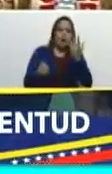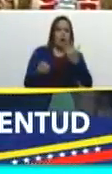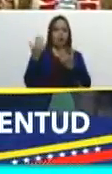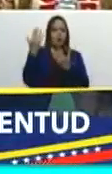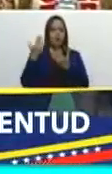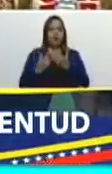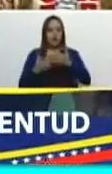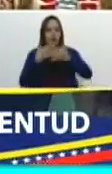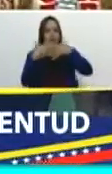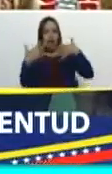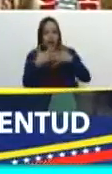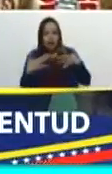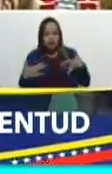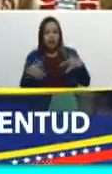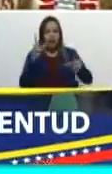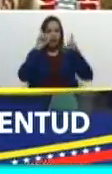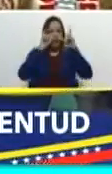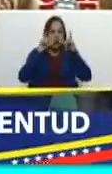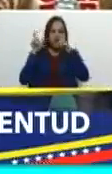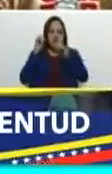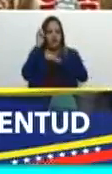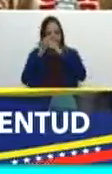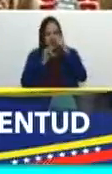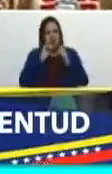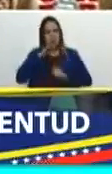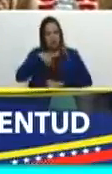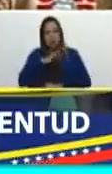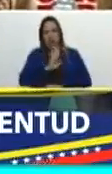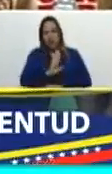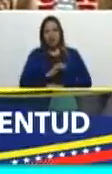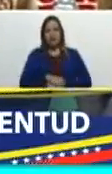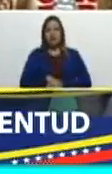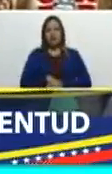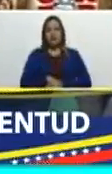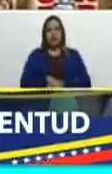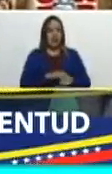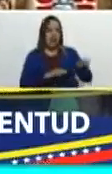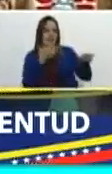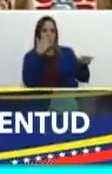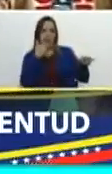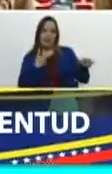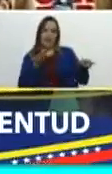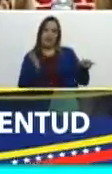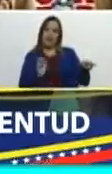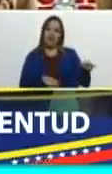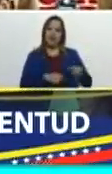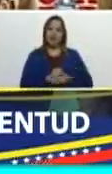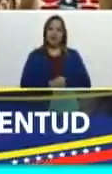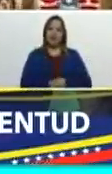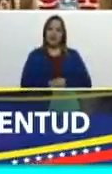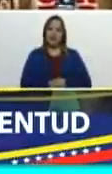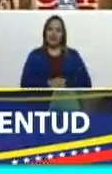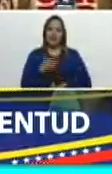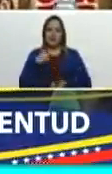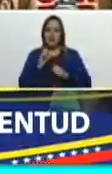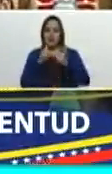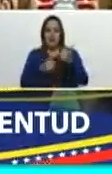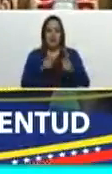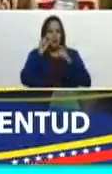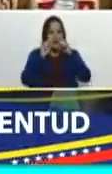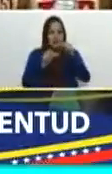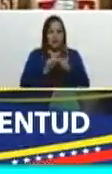Escritos, fotografías, videos, hasta donde se podía. Este se ríe de mí, ¿vale? Porque yo tenía Twitter. No te digo